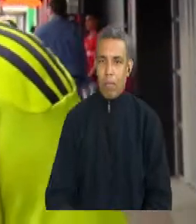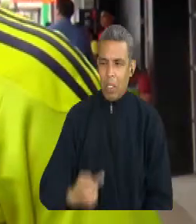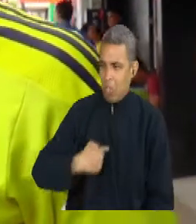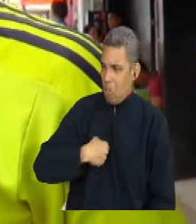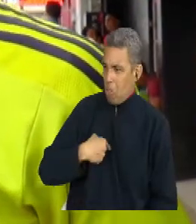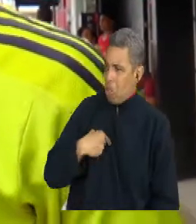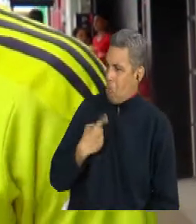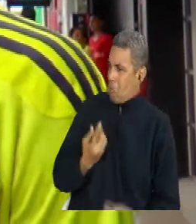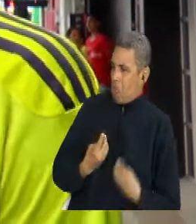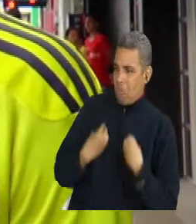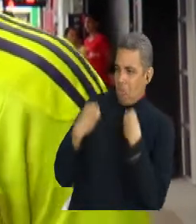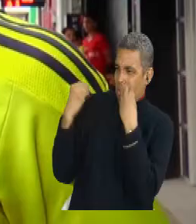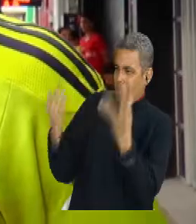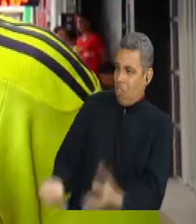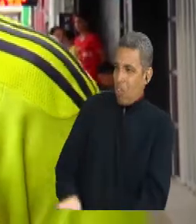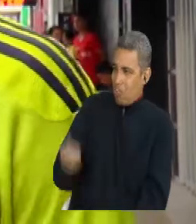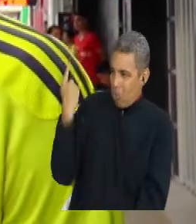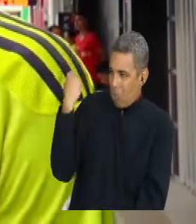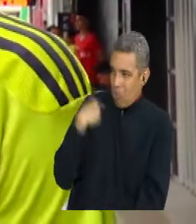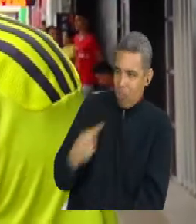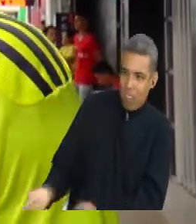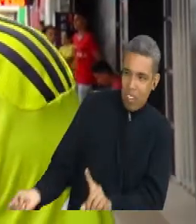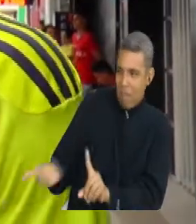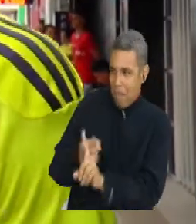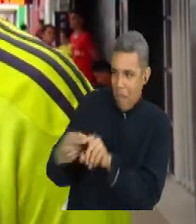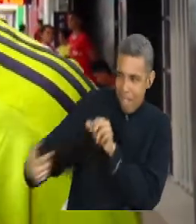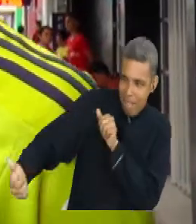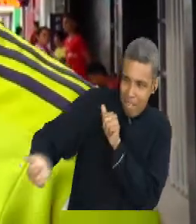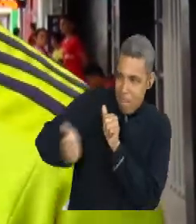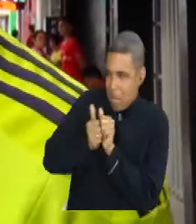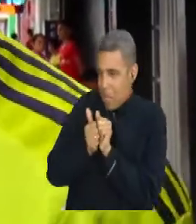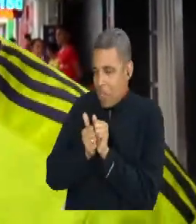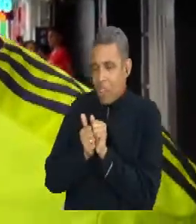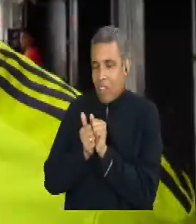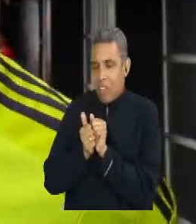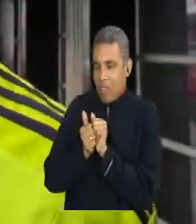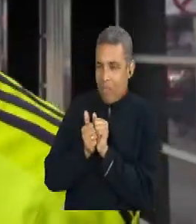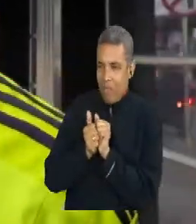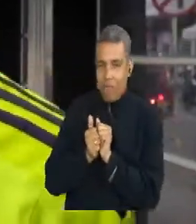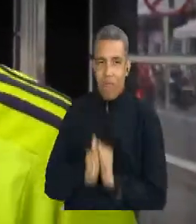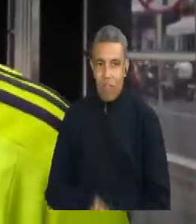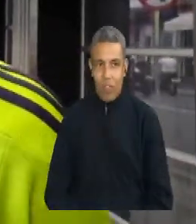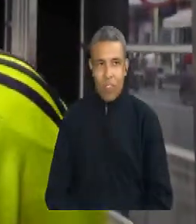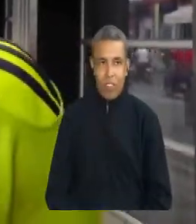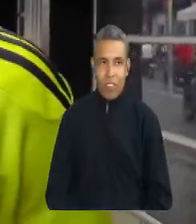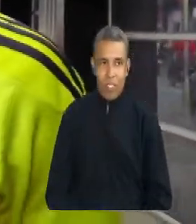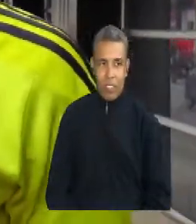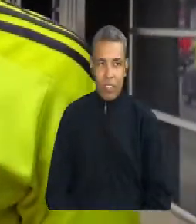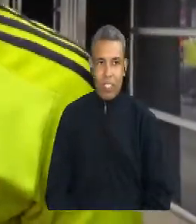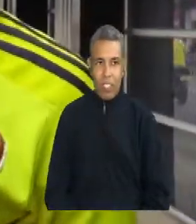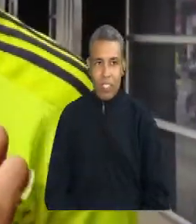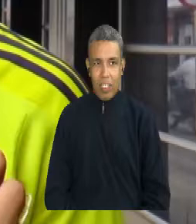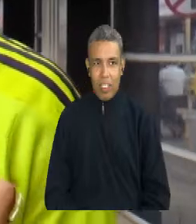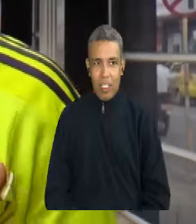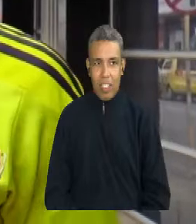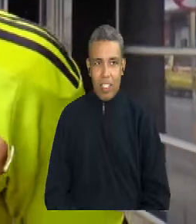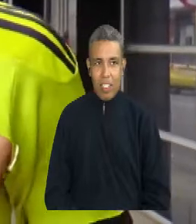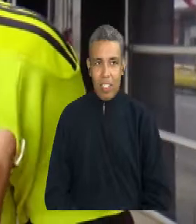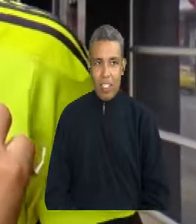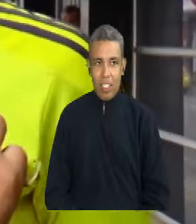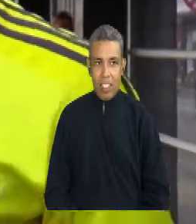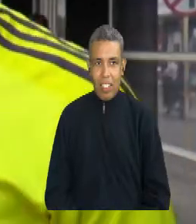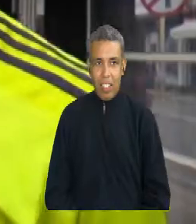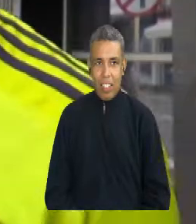Menos mal que tuve suerte y pude conquistarte. Sé que Dios te hizo para mí, eso no lo